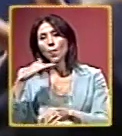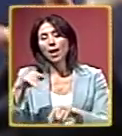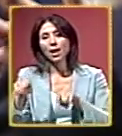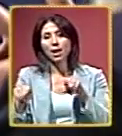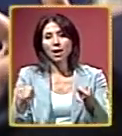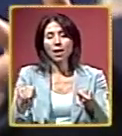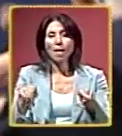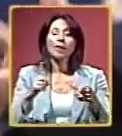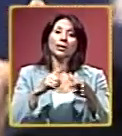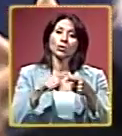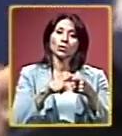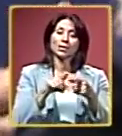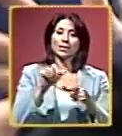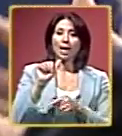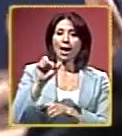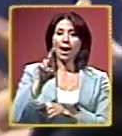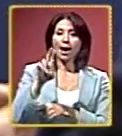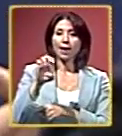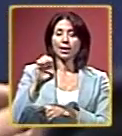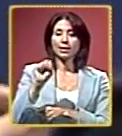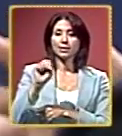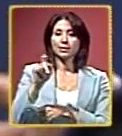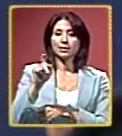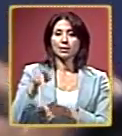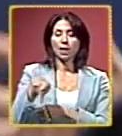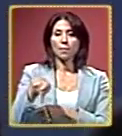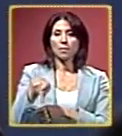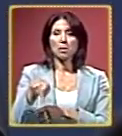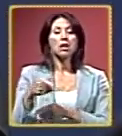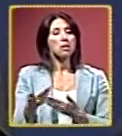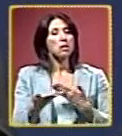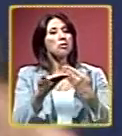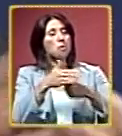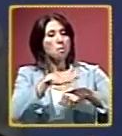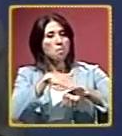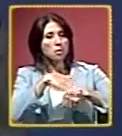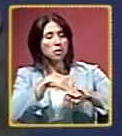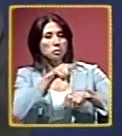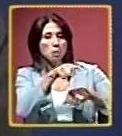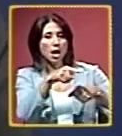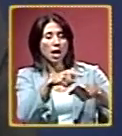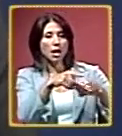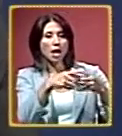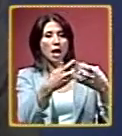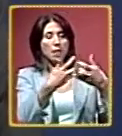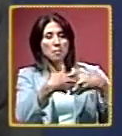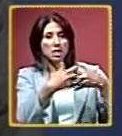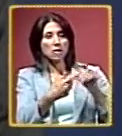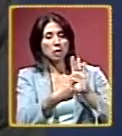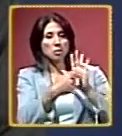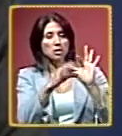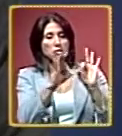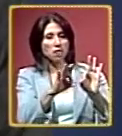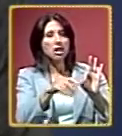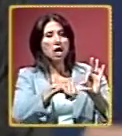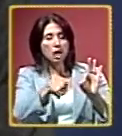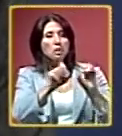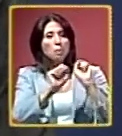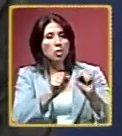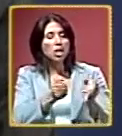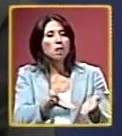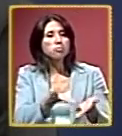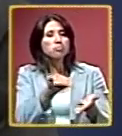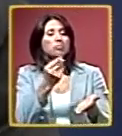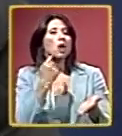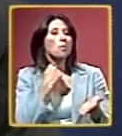la ARECEP le concedió a la que lo presentó bien, le concedió el aumento y a la otra no. Y este es un caso lindísimo de